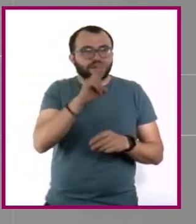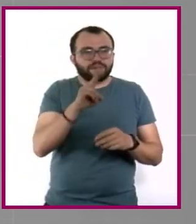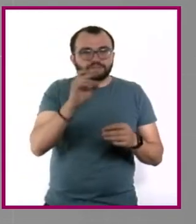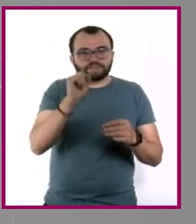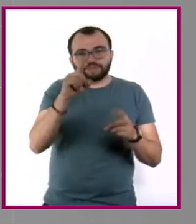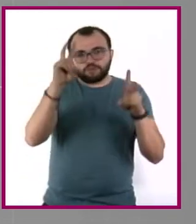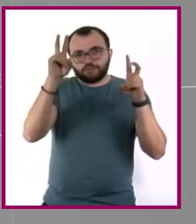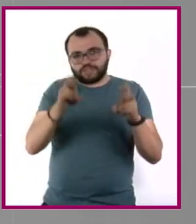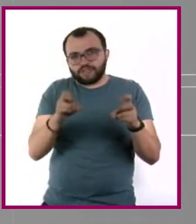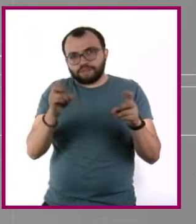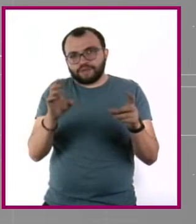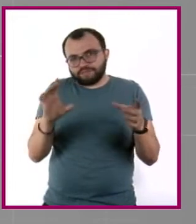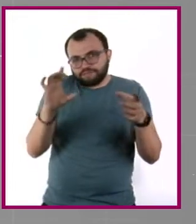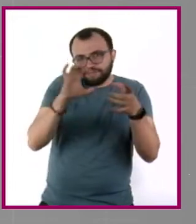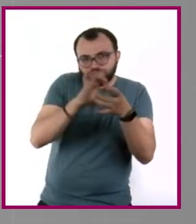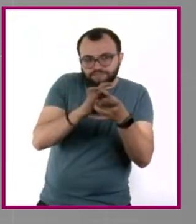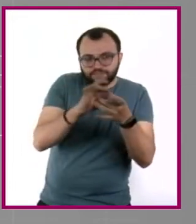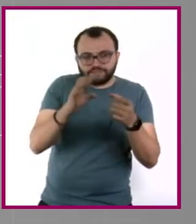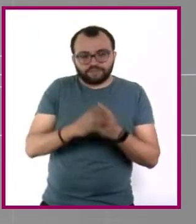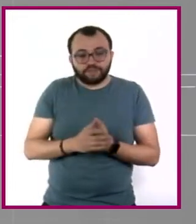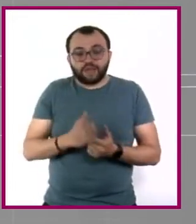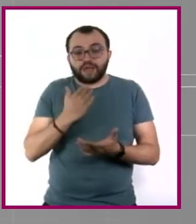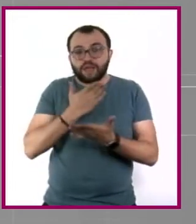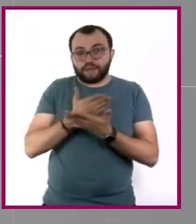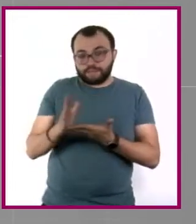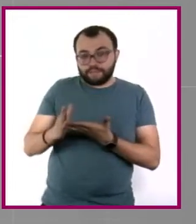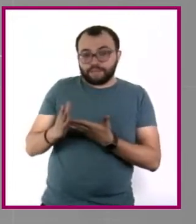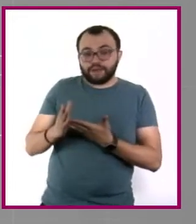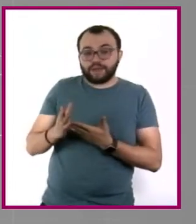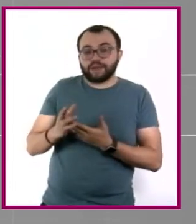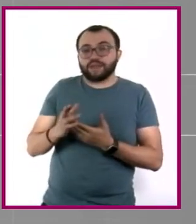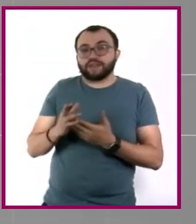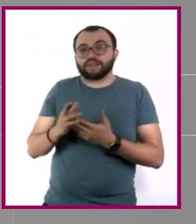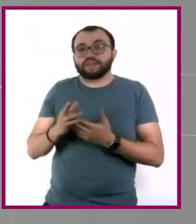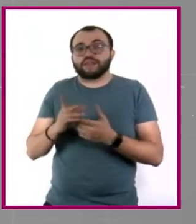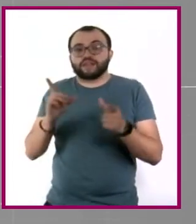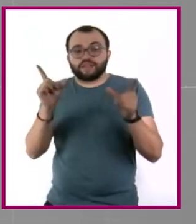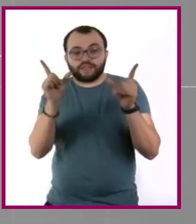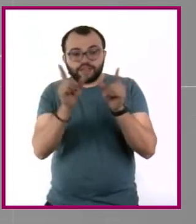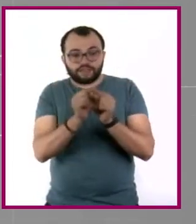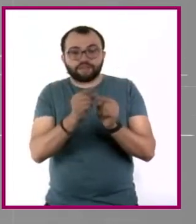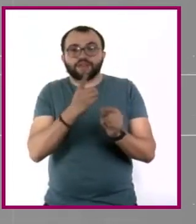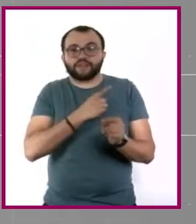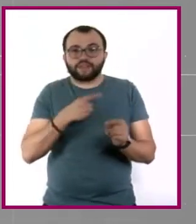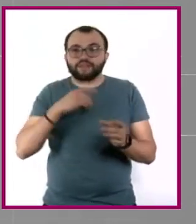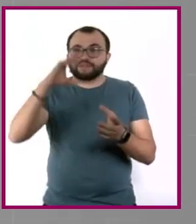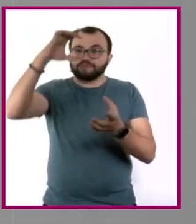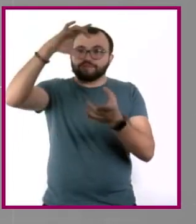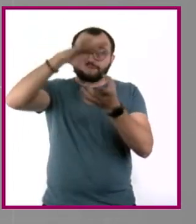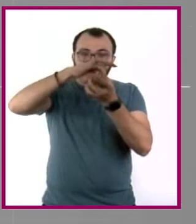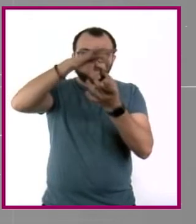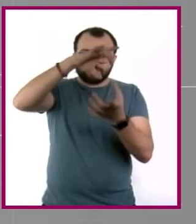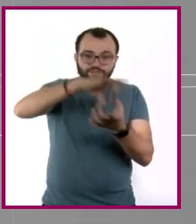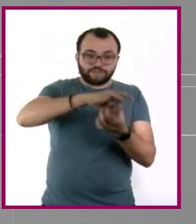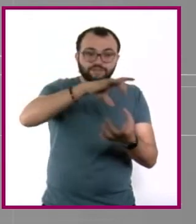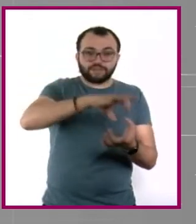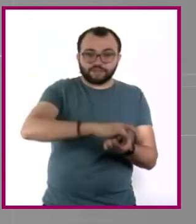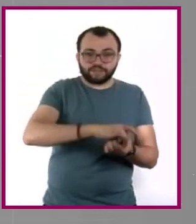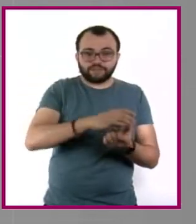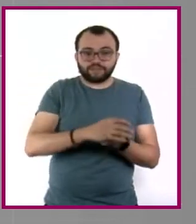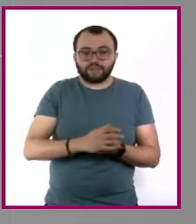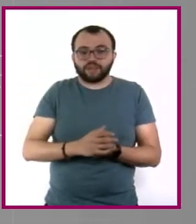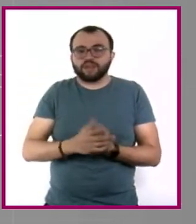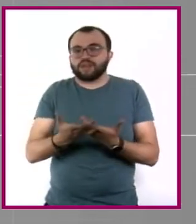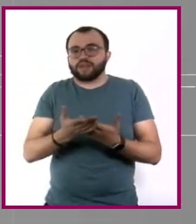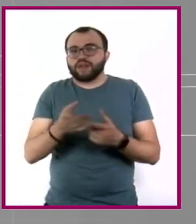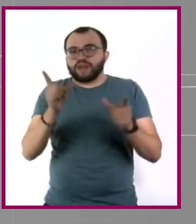o de la información. Además, el resumen debe tener una conexión entre cada parte de su estructura. Una posibilidad es ver si el resumen